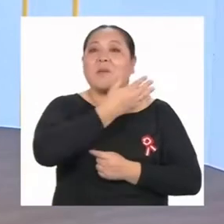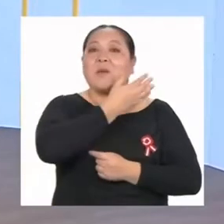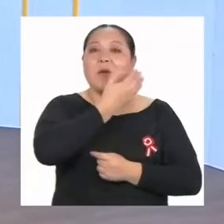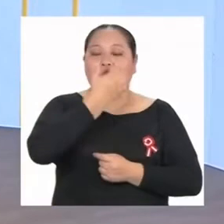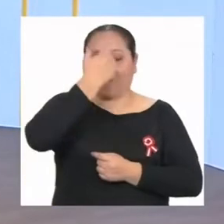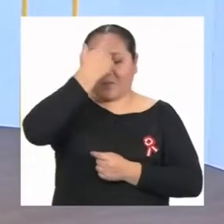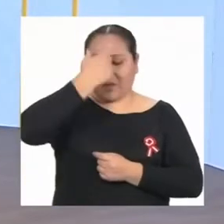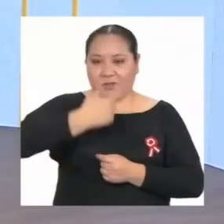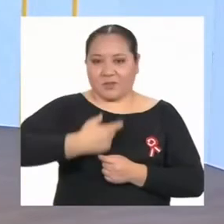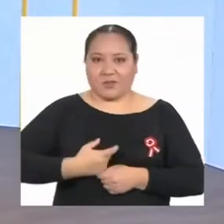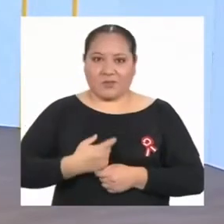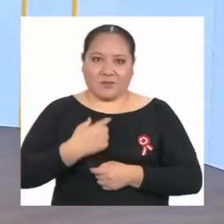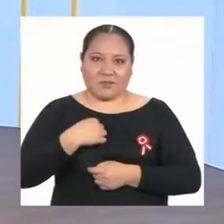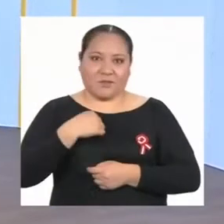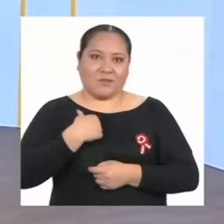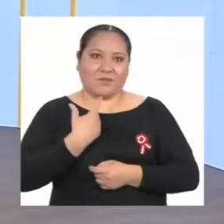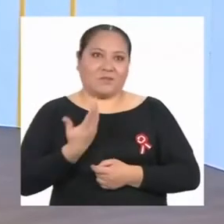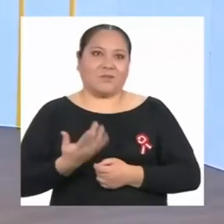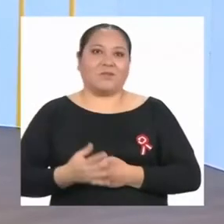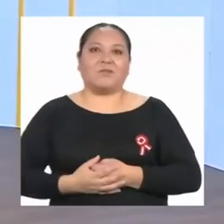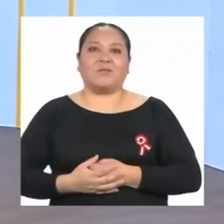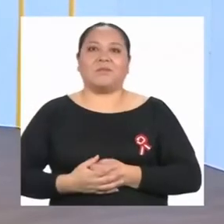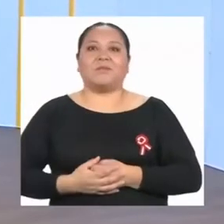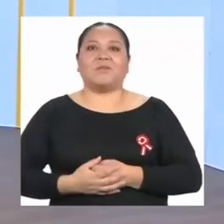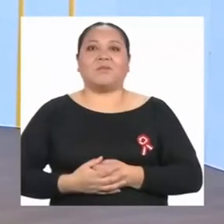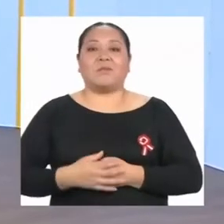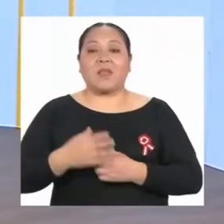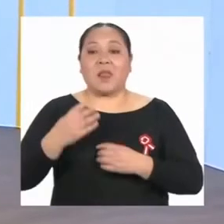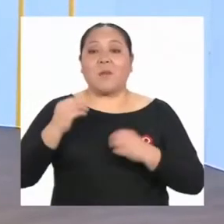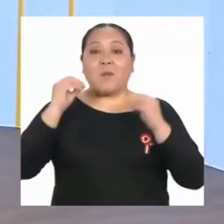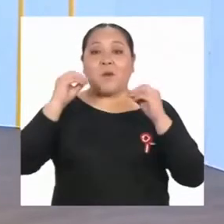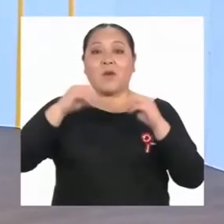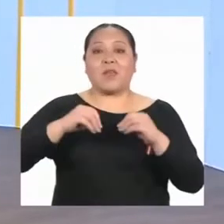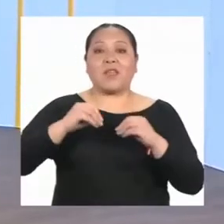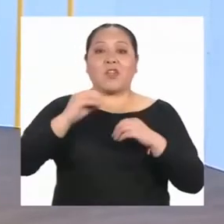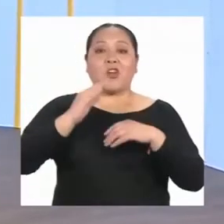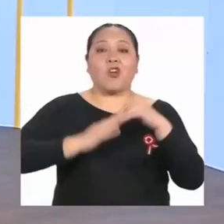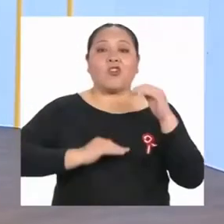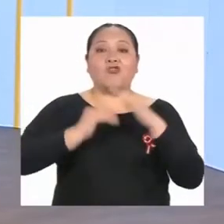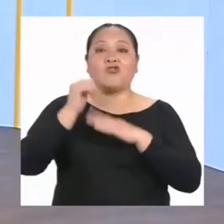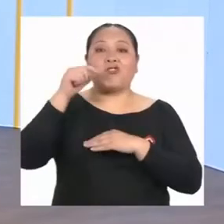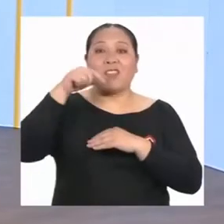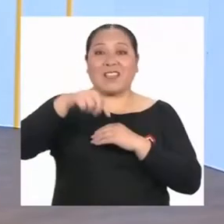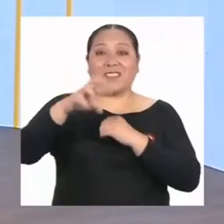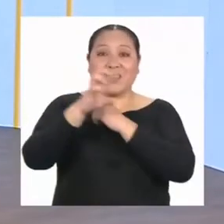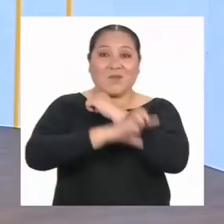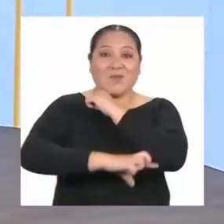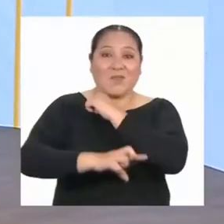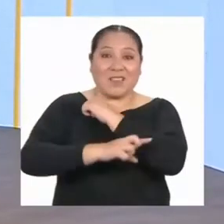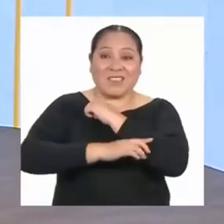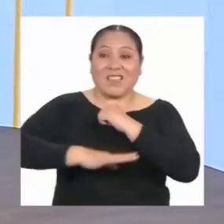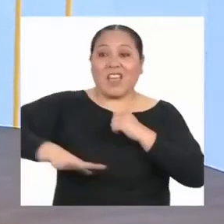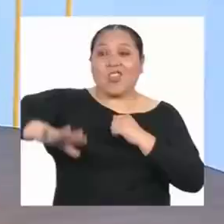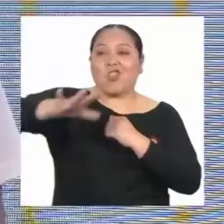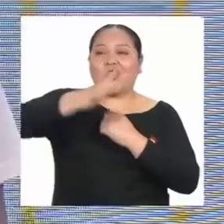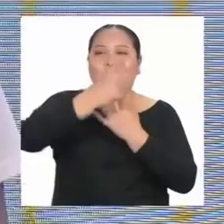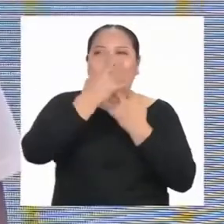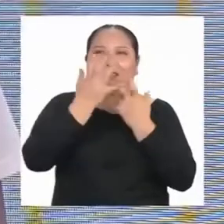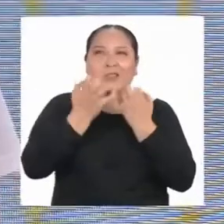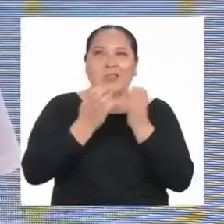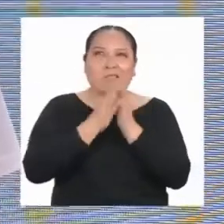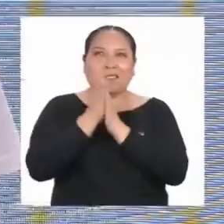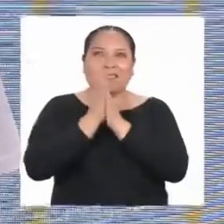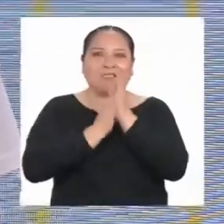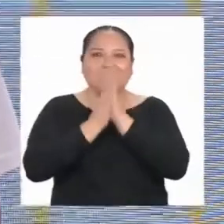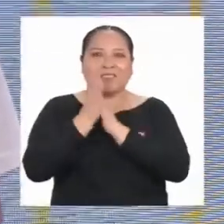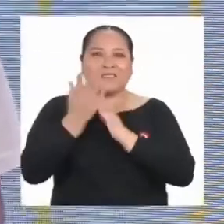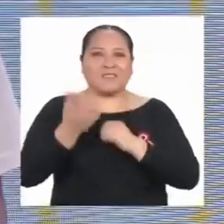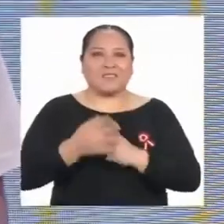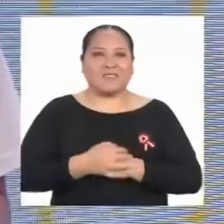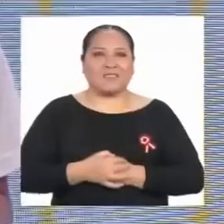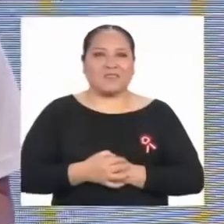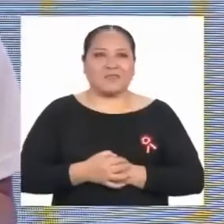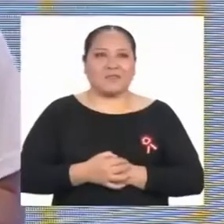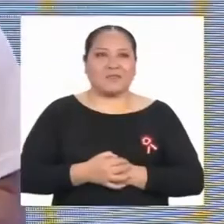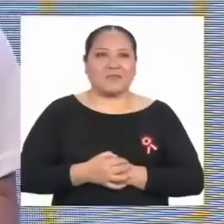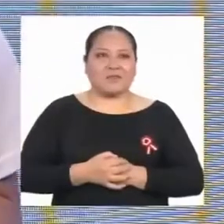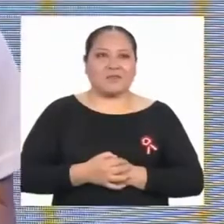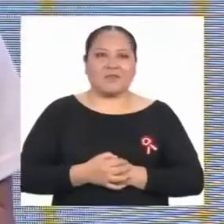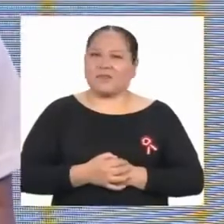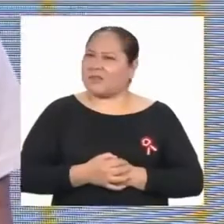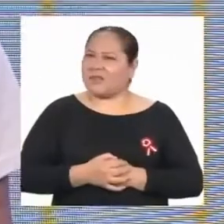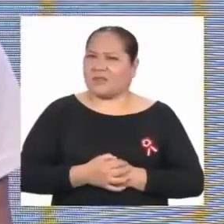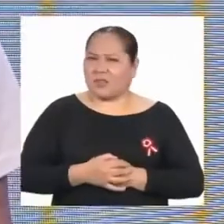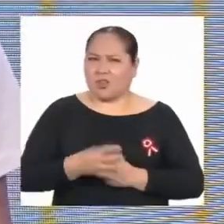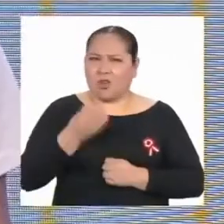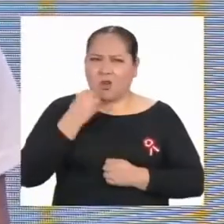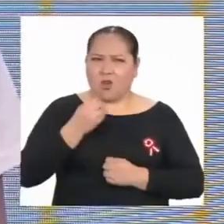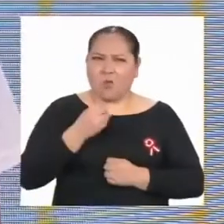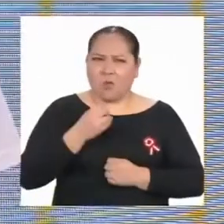de nosotras y nosotros mismos para construir ese país que todos queremos y merecemos. ¿Qué? ¿Cómo